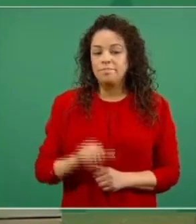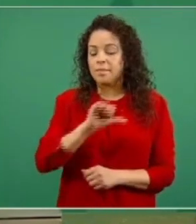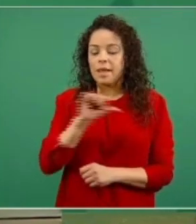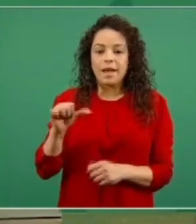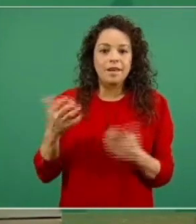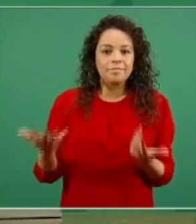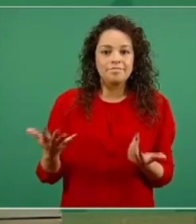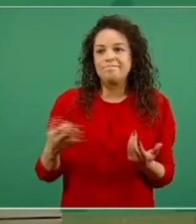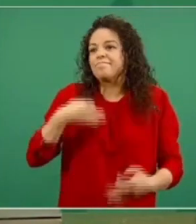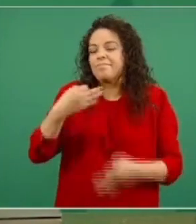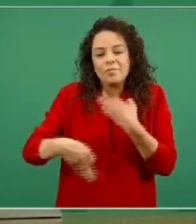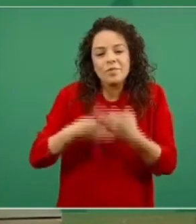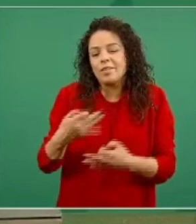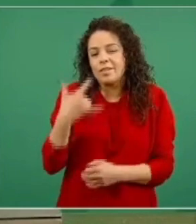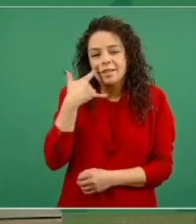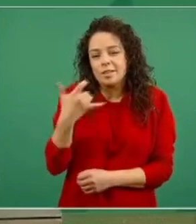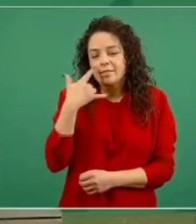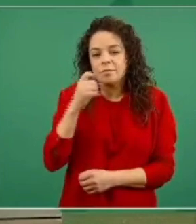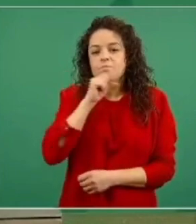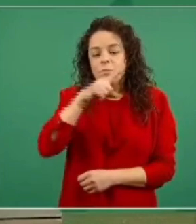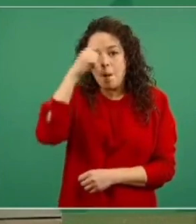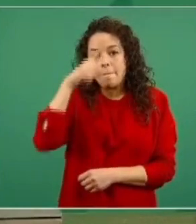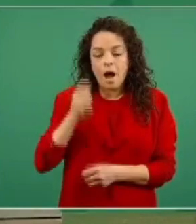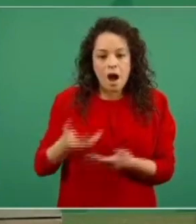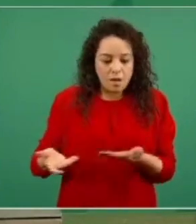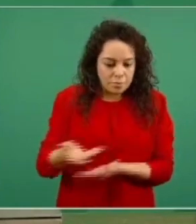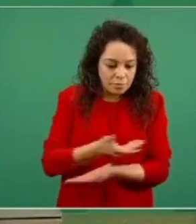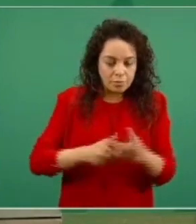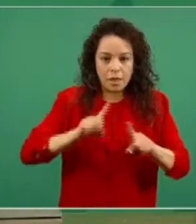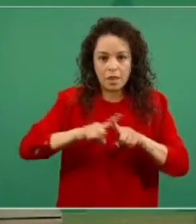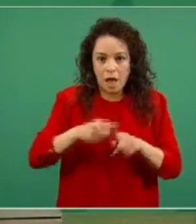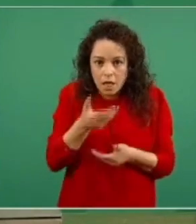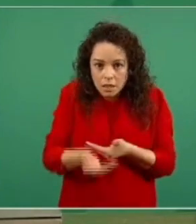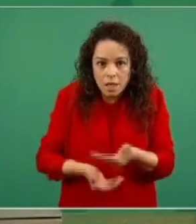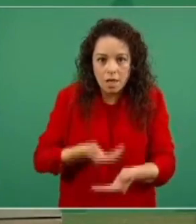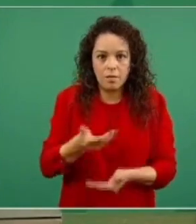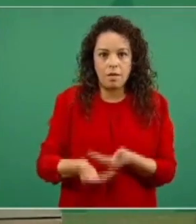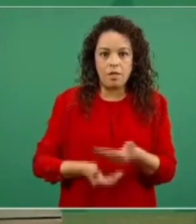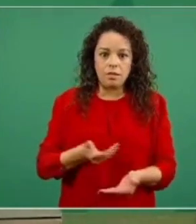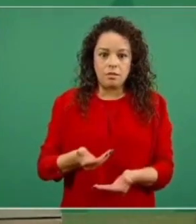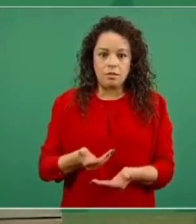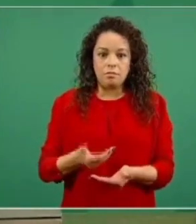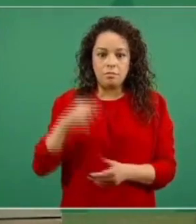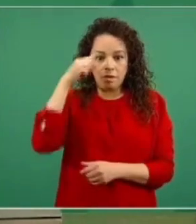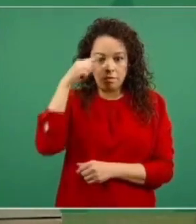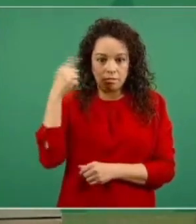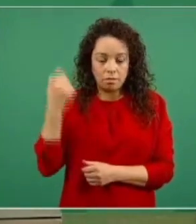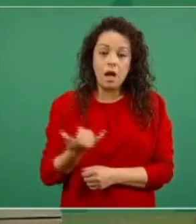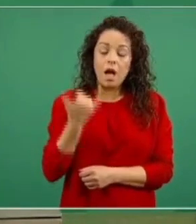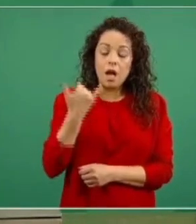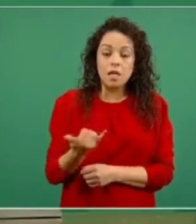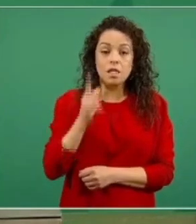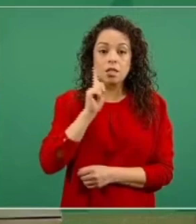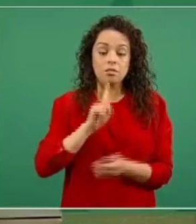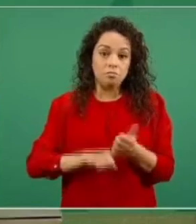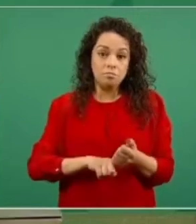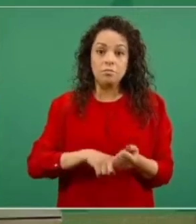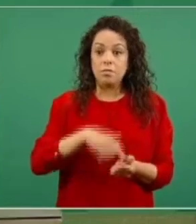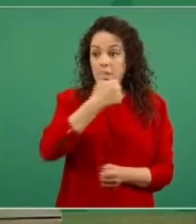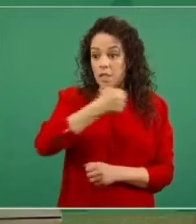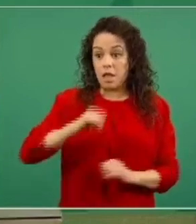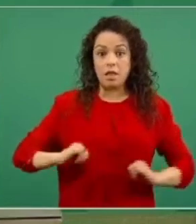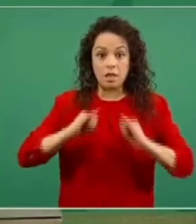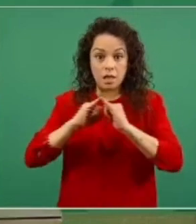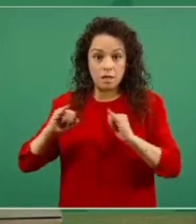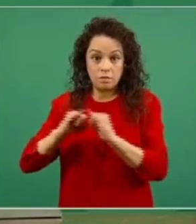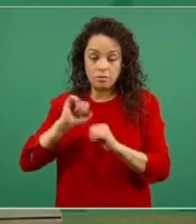todo el esfuerzo que se ha hecho para también el intercambio de servicios fluido y que al final cualquiera de las instituciones está ofreciendo la